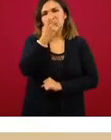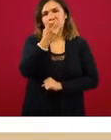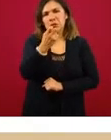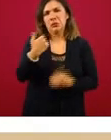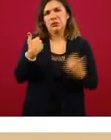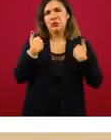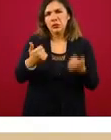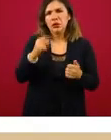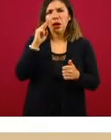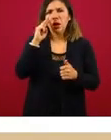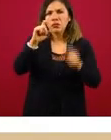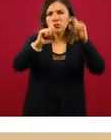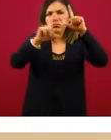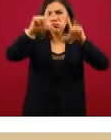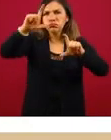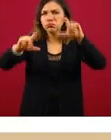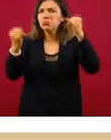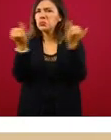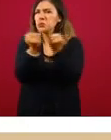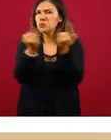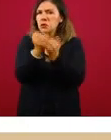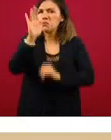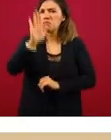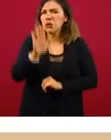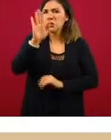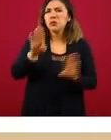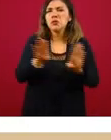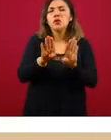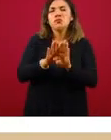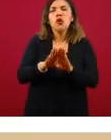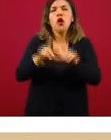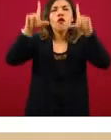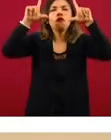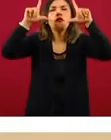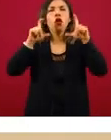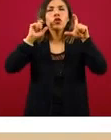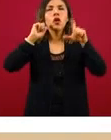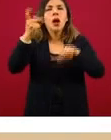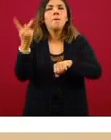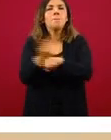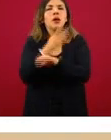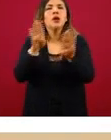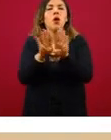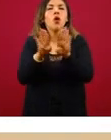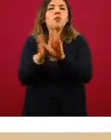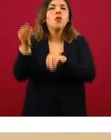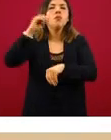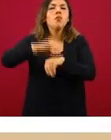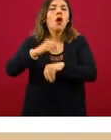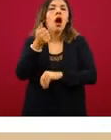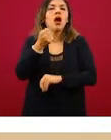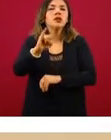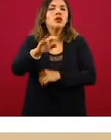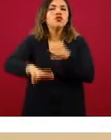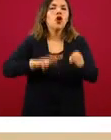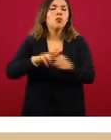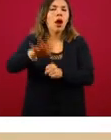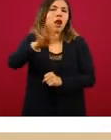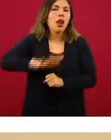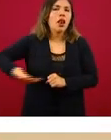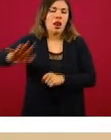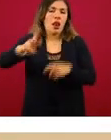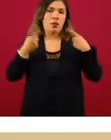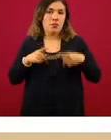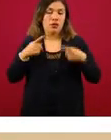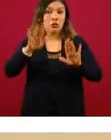de manera similar. De hecho es casi una foto a lo que vemos cómo se comporta en la población en general.